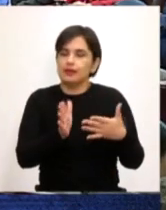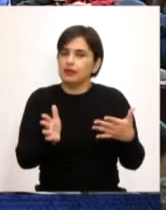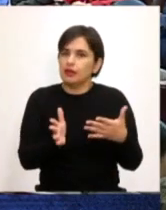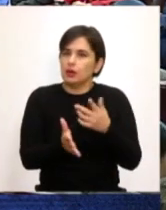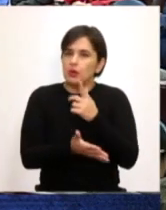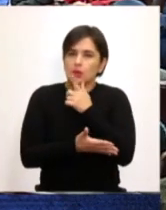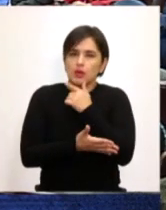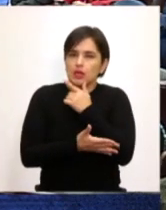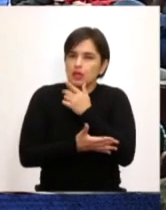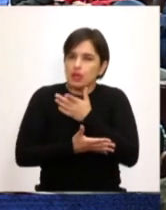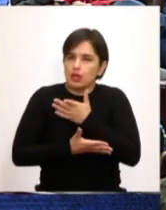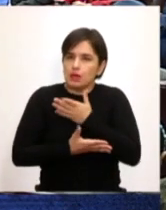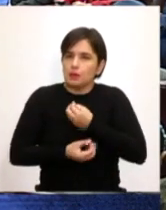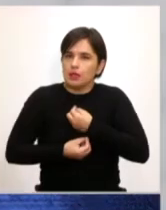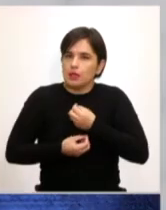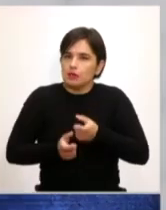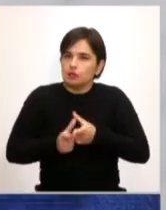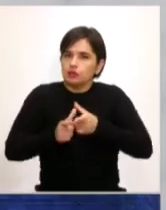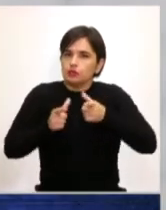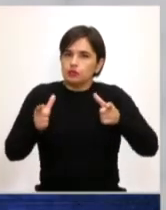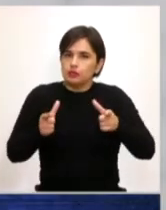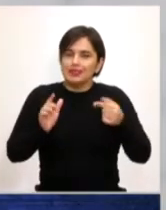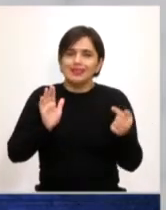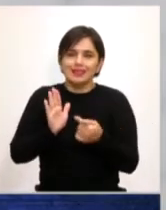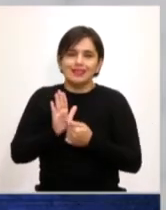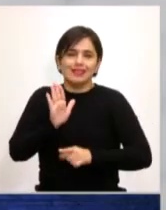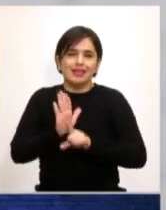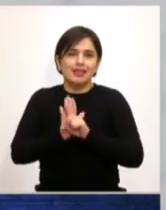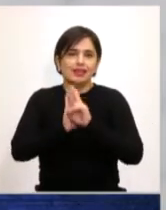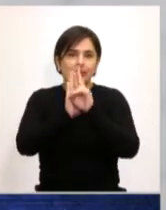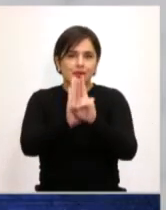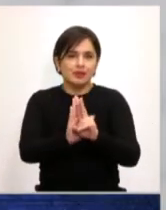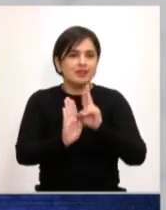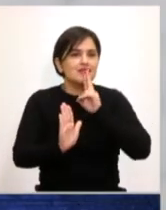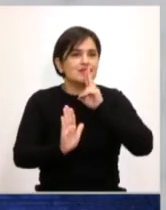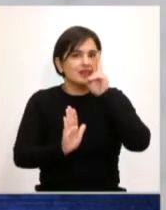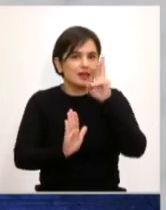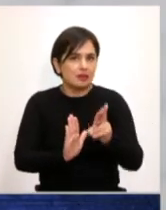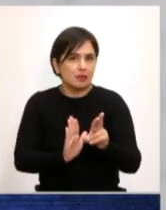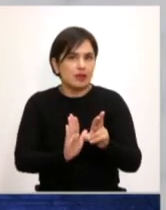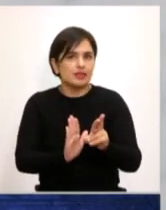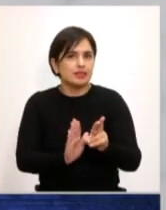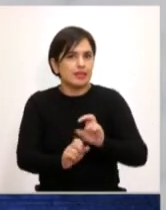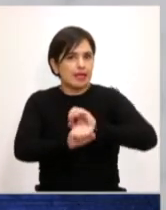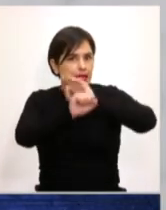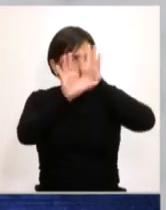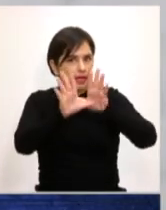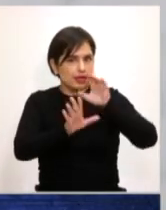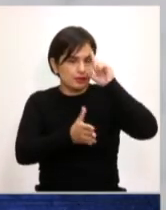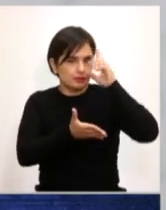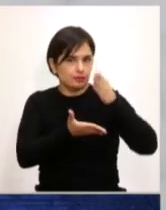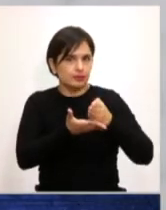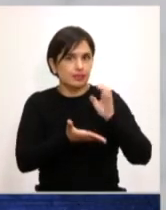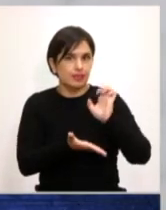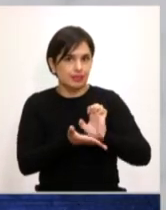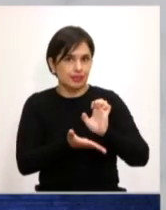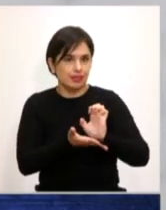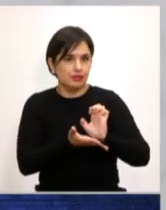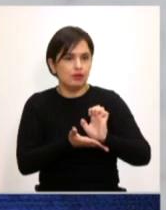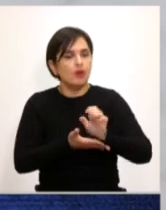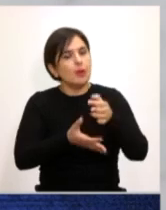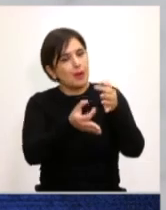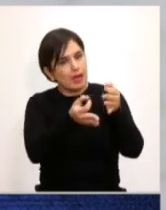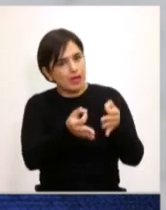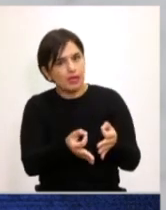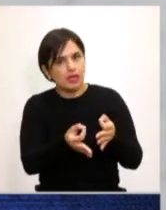inquietud creciente, esta ley representa una respuesta firme y decidida del Estado para garantizar